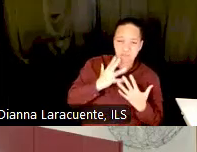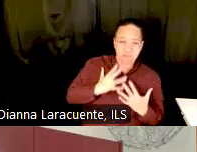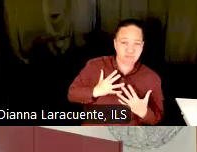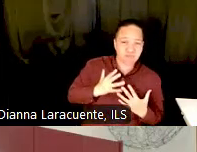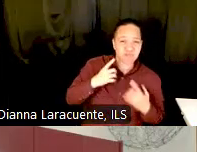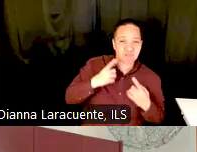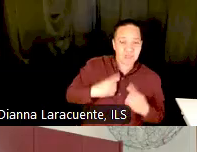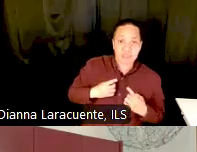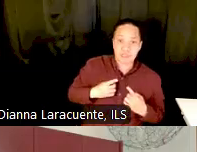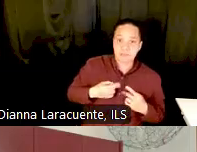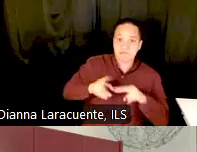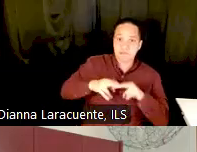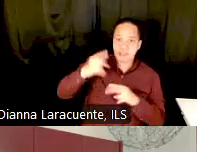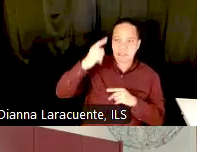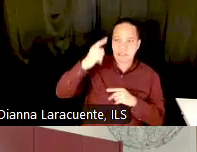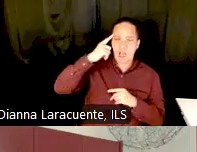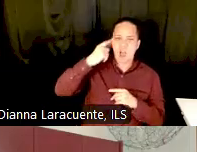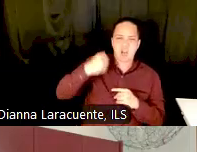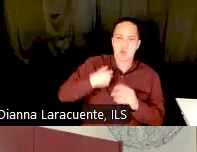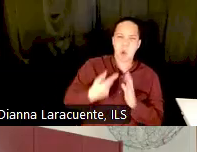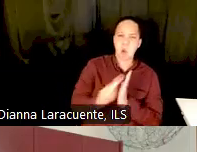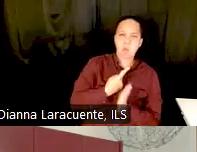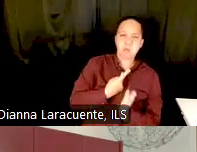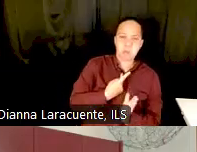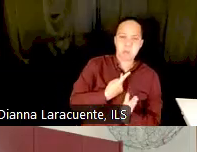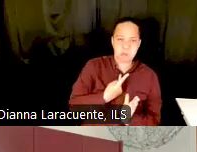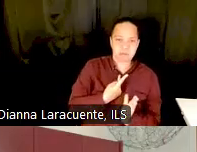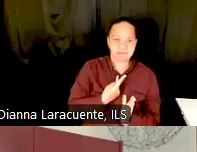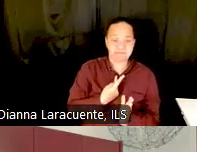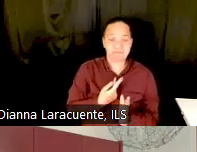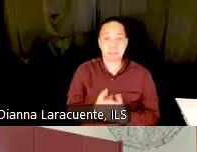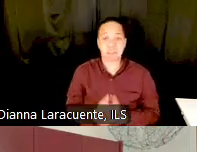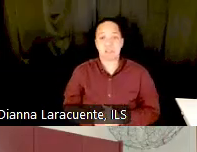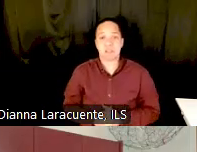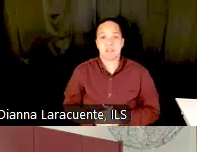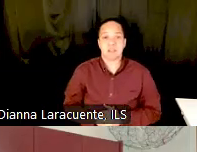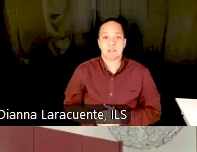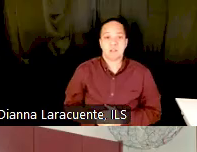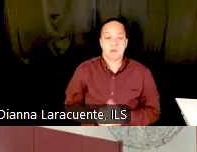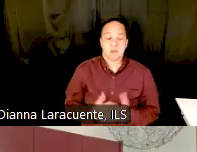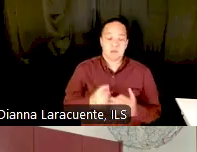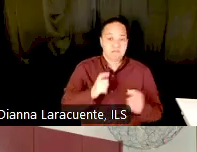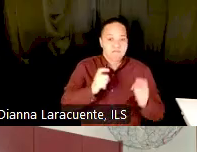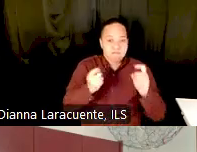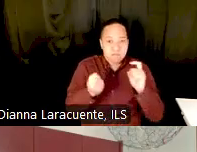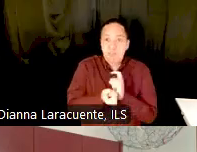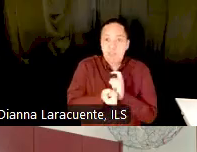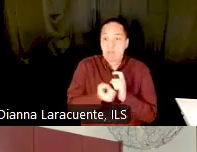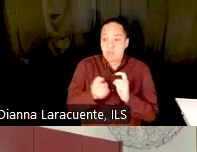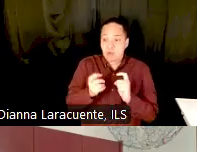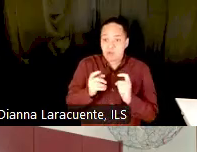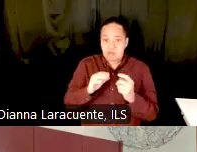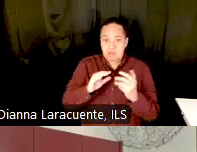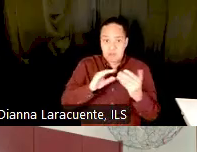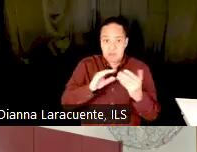idea suicida. Así que es importante que ante un cambio de afecto en la población